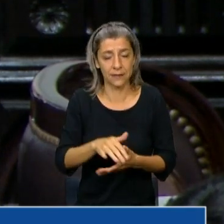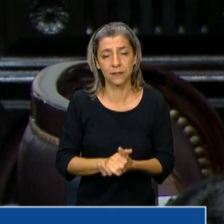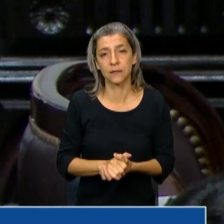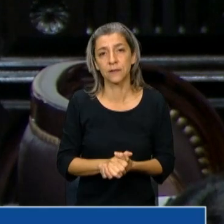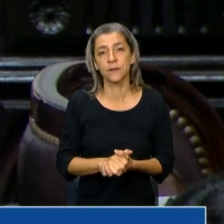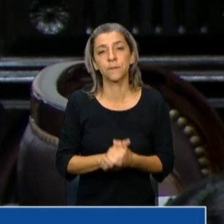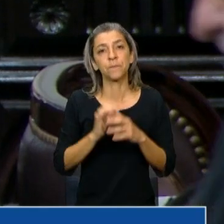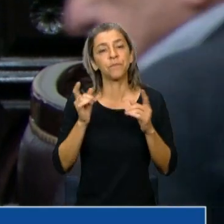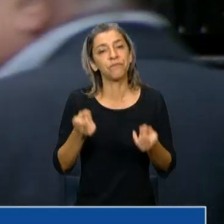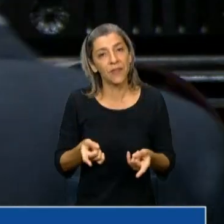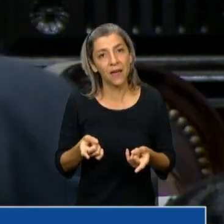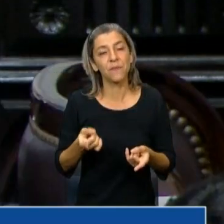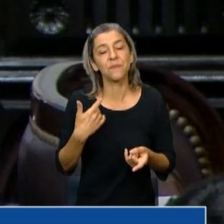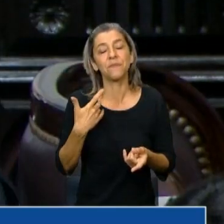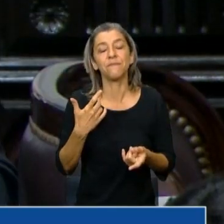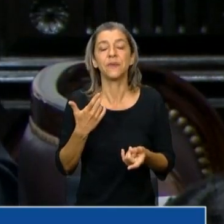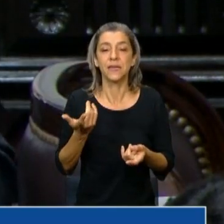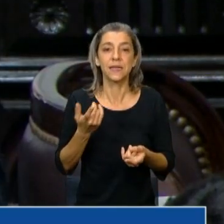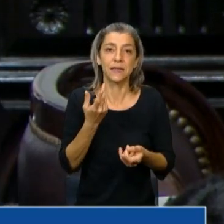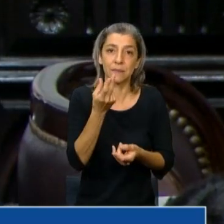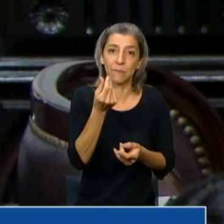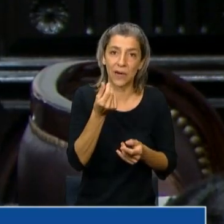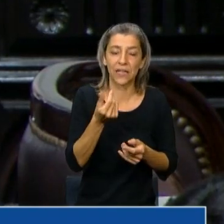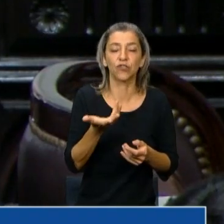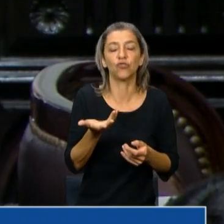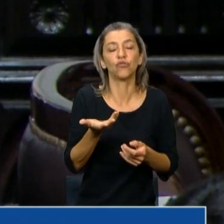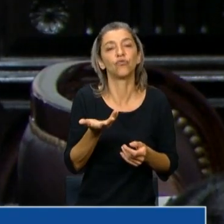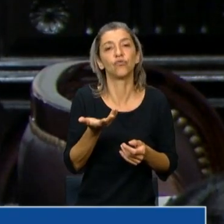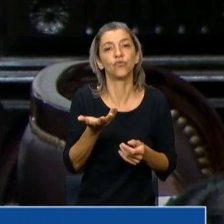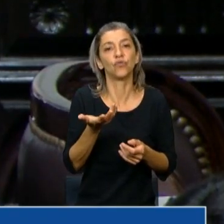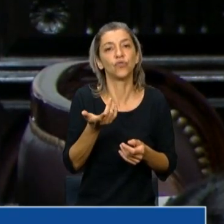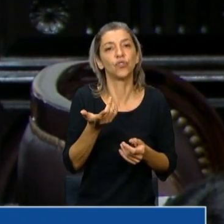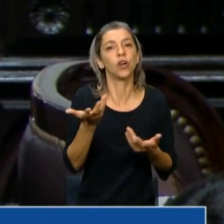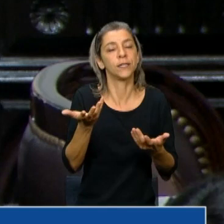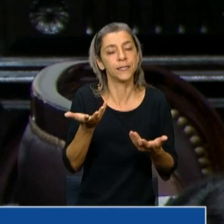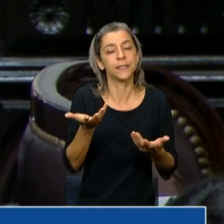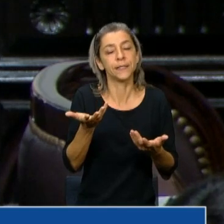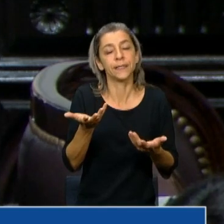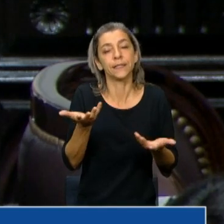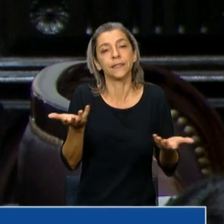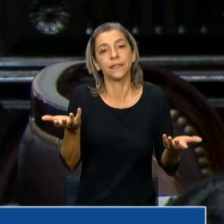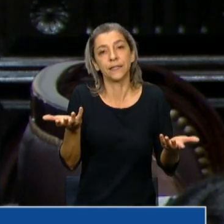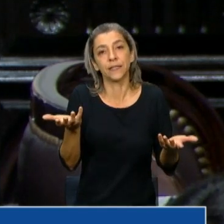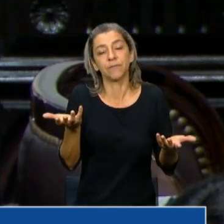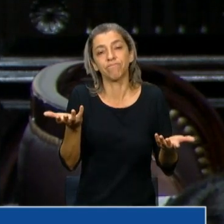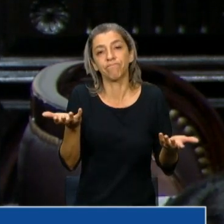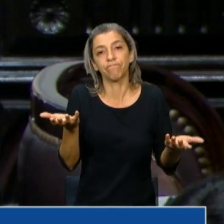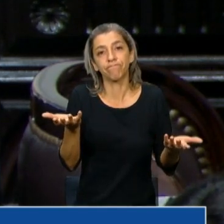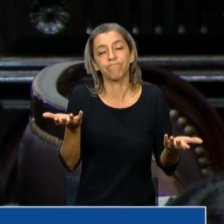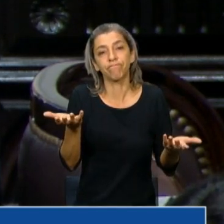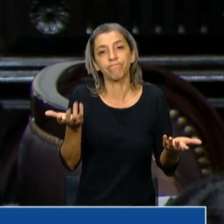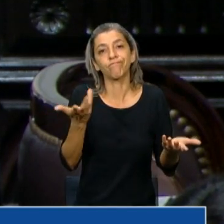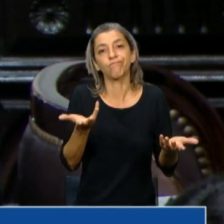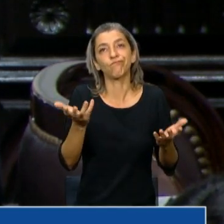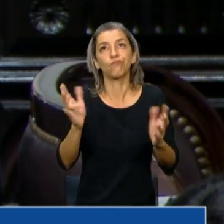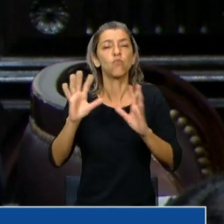También presiona sobre el precio de los alquileres el hecho objetivo, vuelvo a insistir, en que en el mundo